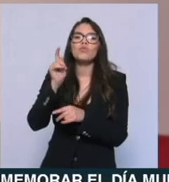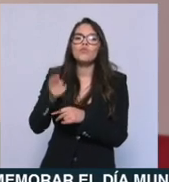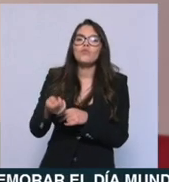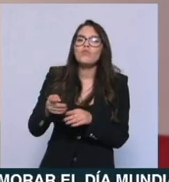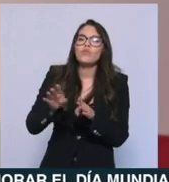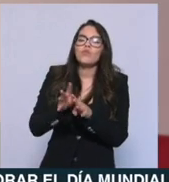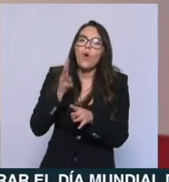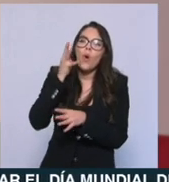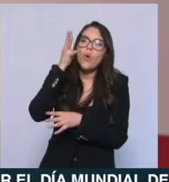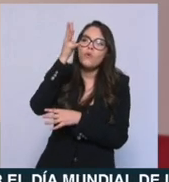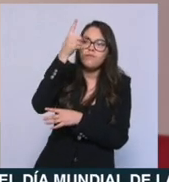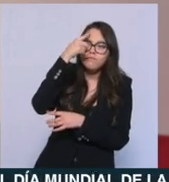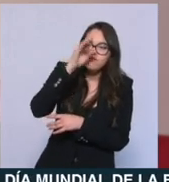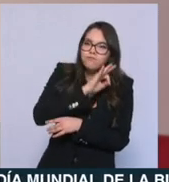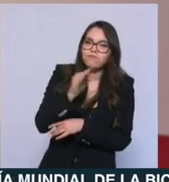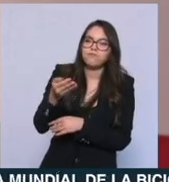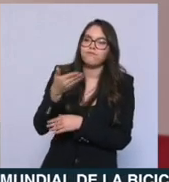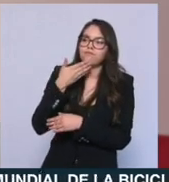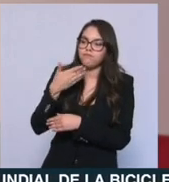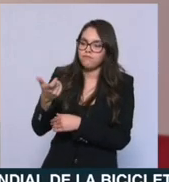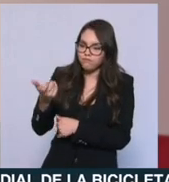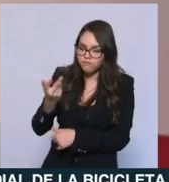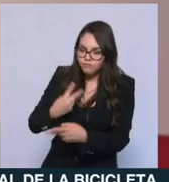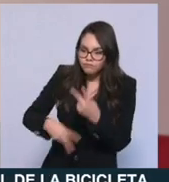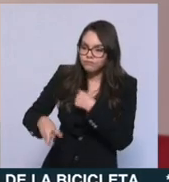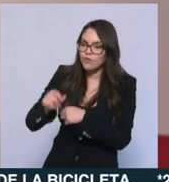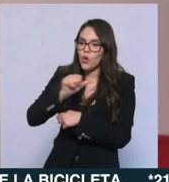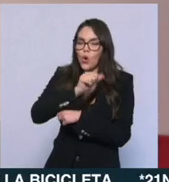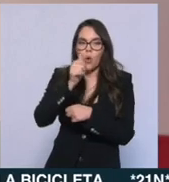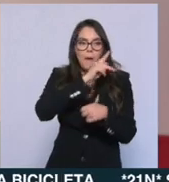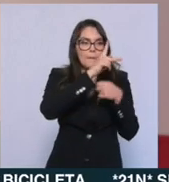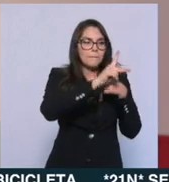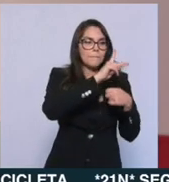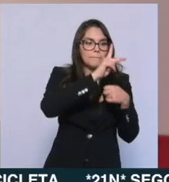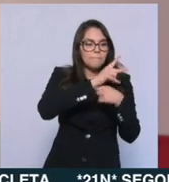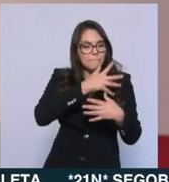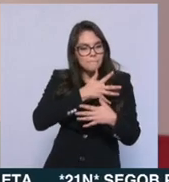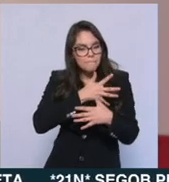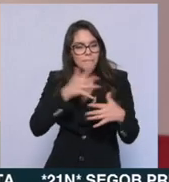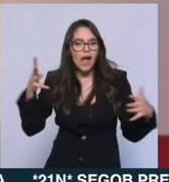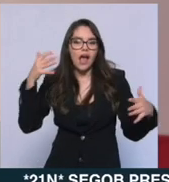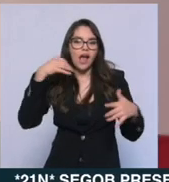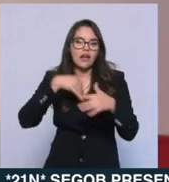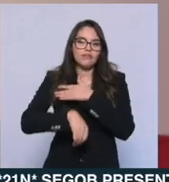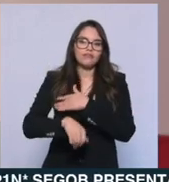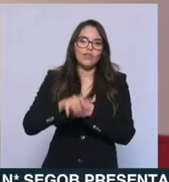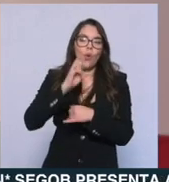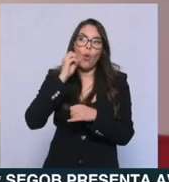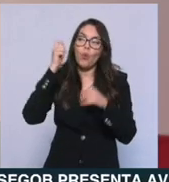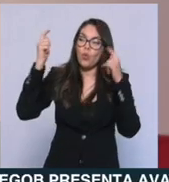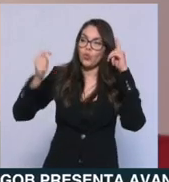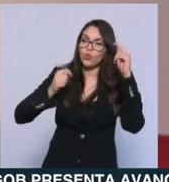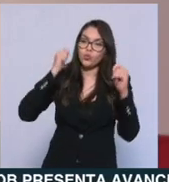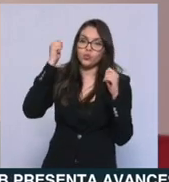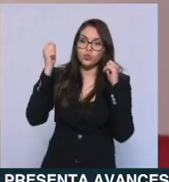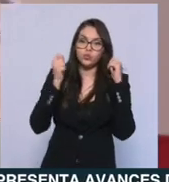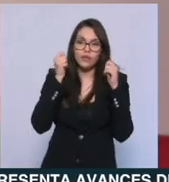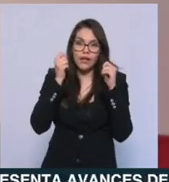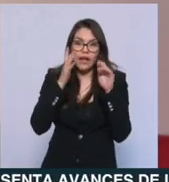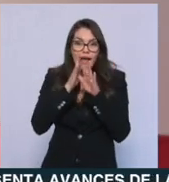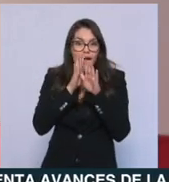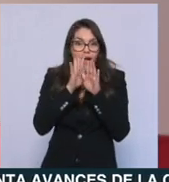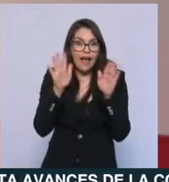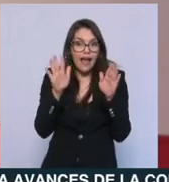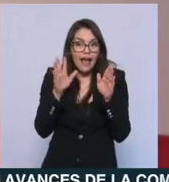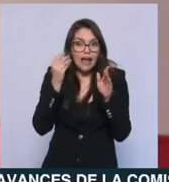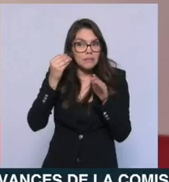por fortuna, ¿no? Con inversiones extranjeras que crecen, con un turismo que está ya casi al límite